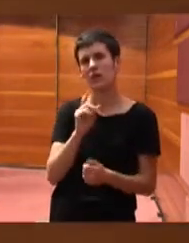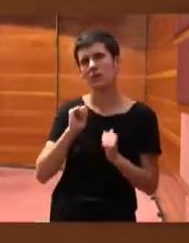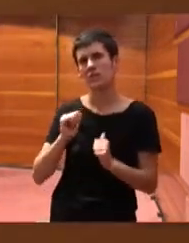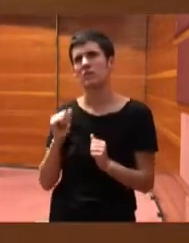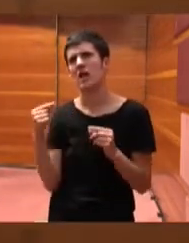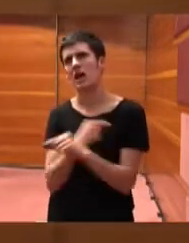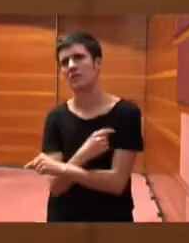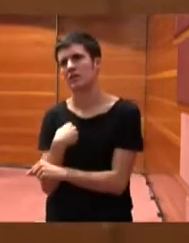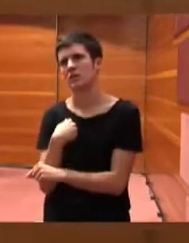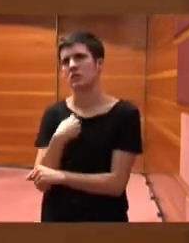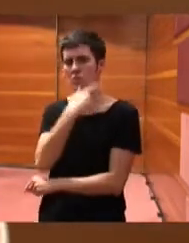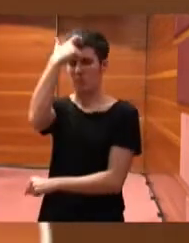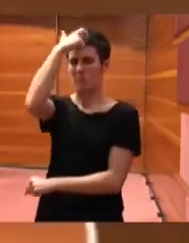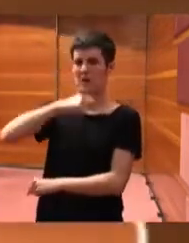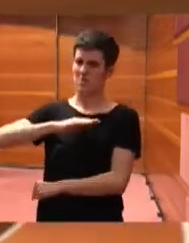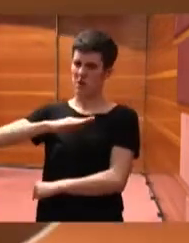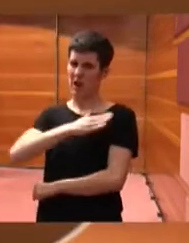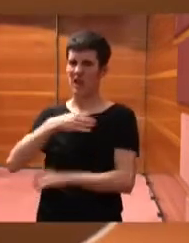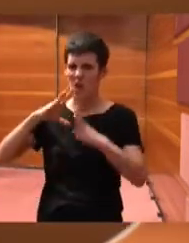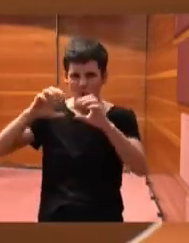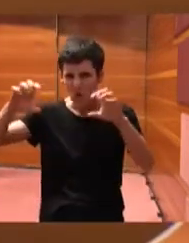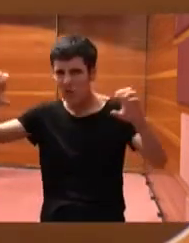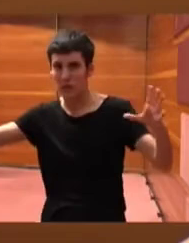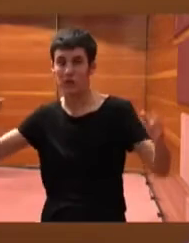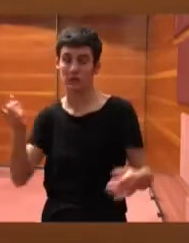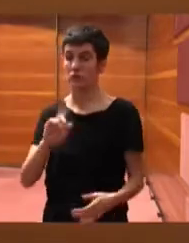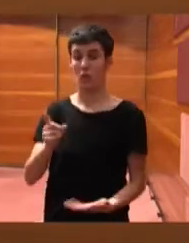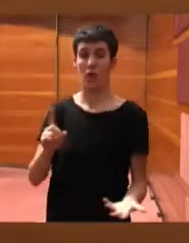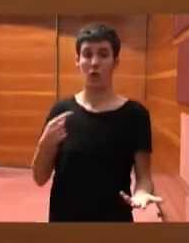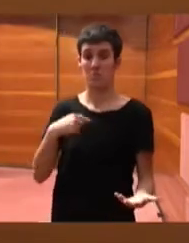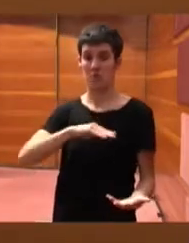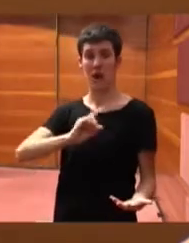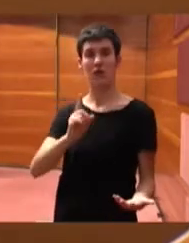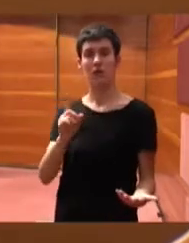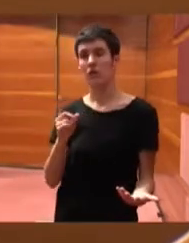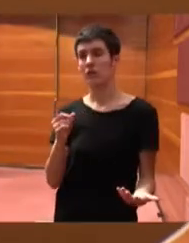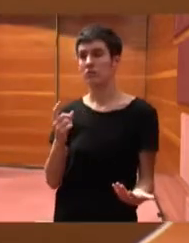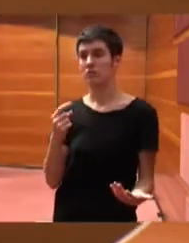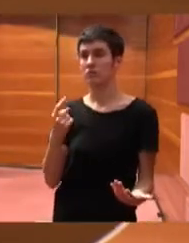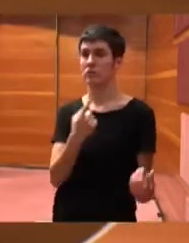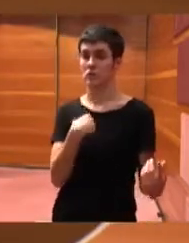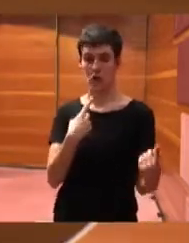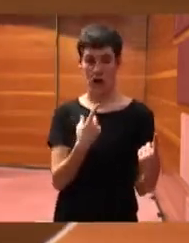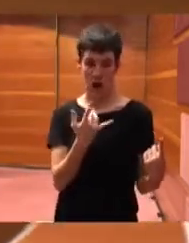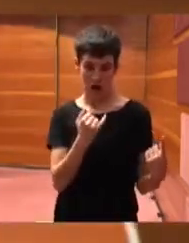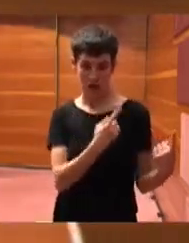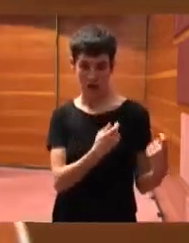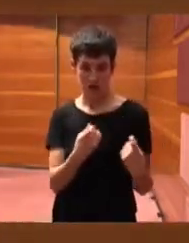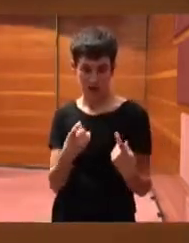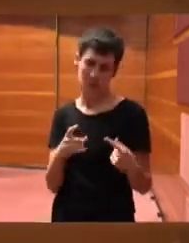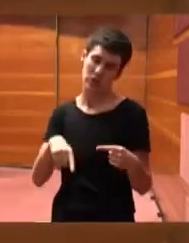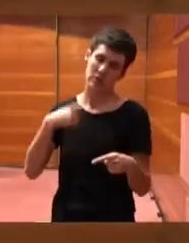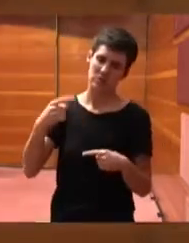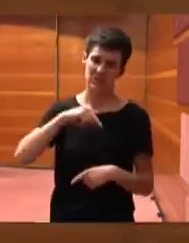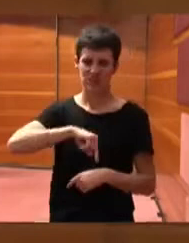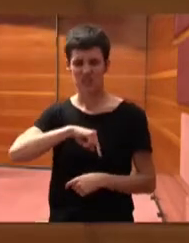¿Porque soy mala persona y quiero contaminar? No, si no tengo una necesidad y después no me siento bien conmigo misma, nunca voy